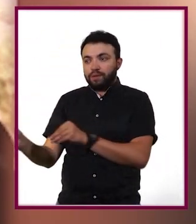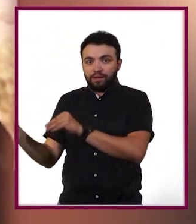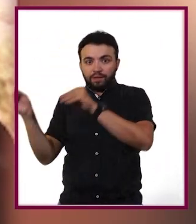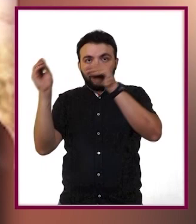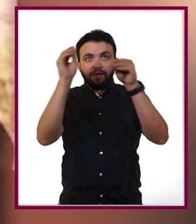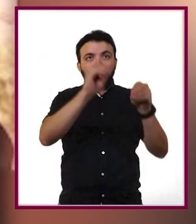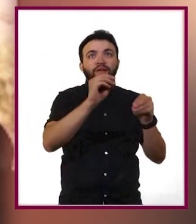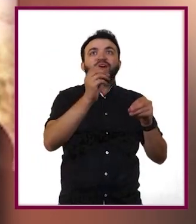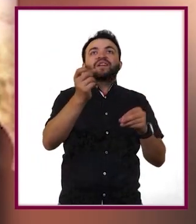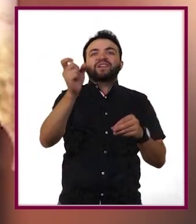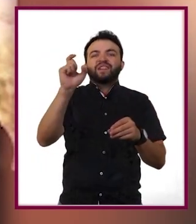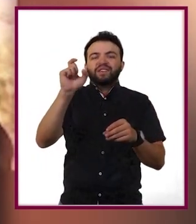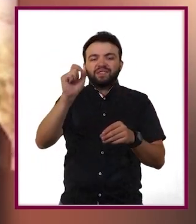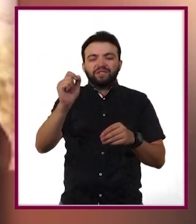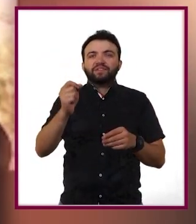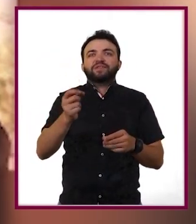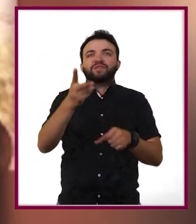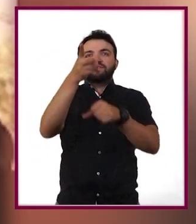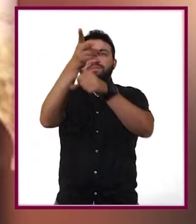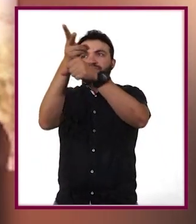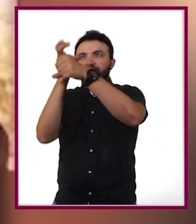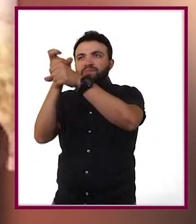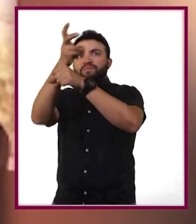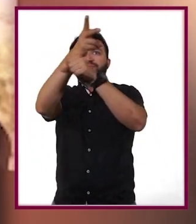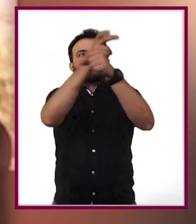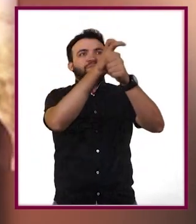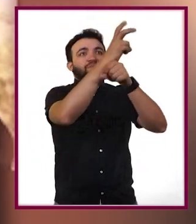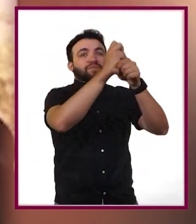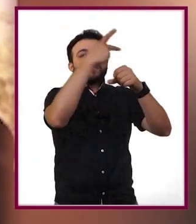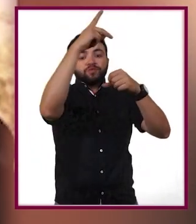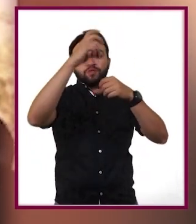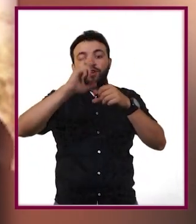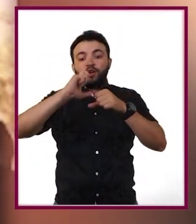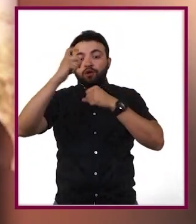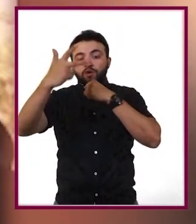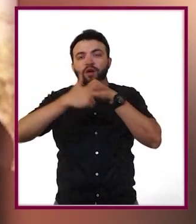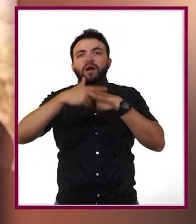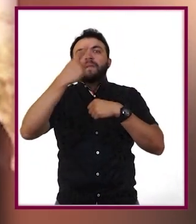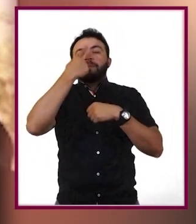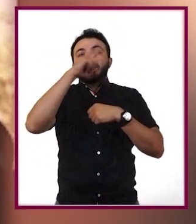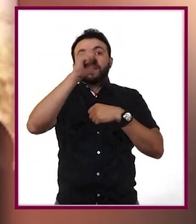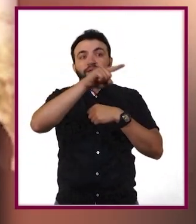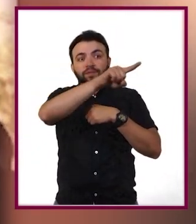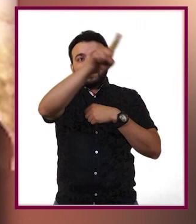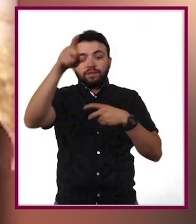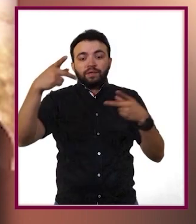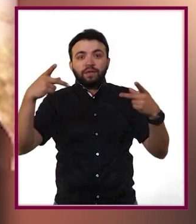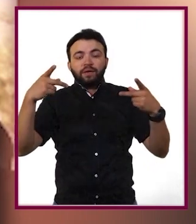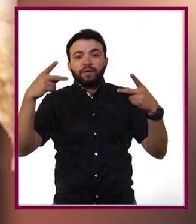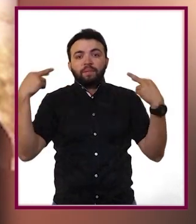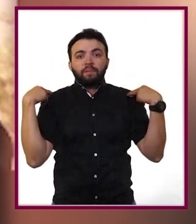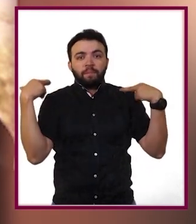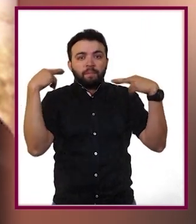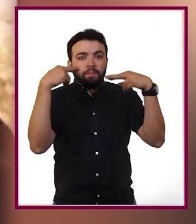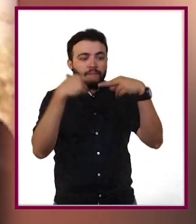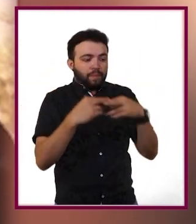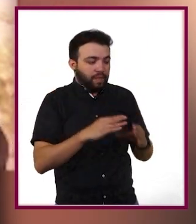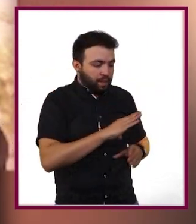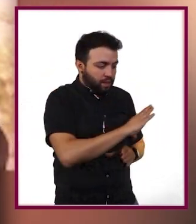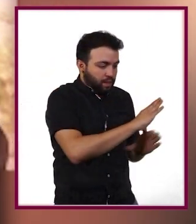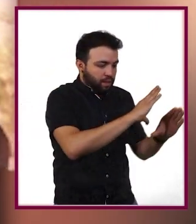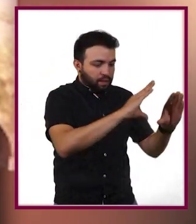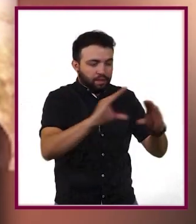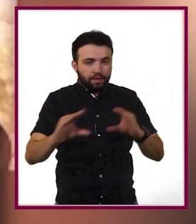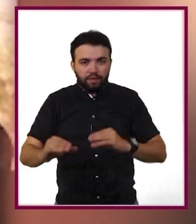algunos pintores, escultores, grabadores de Europa para que fueran maestros de San Carlos.